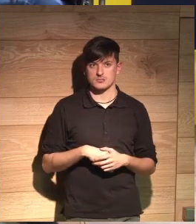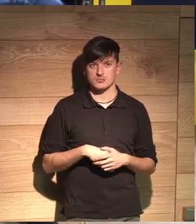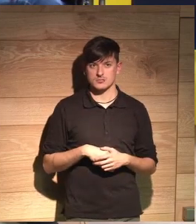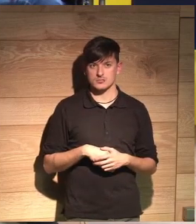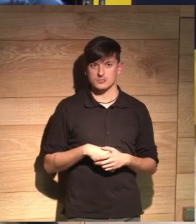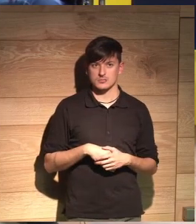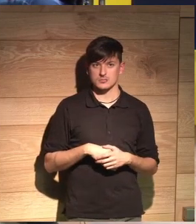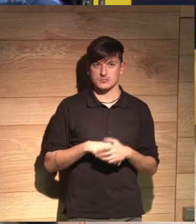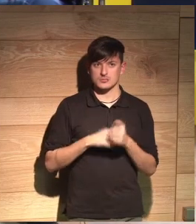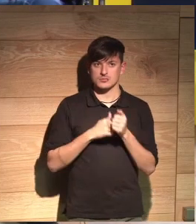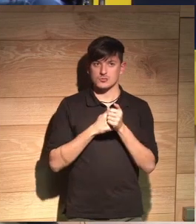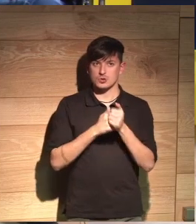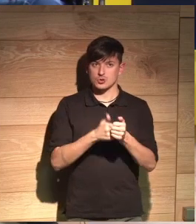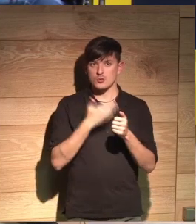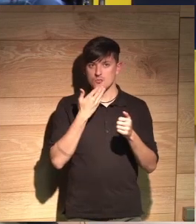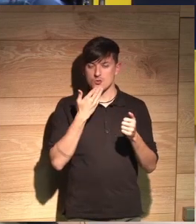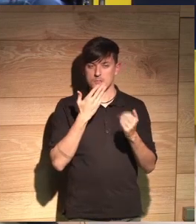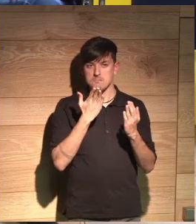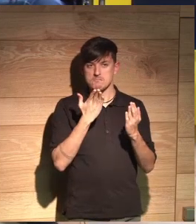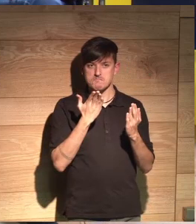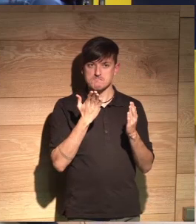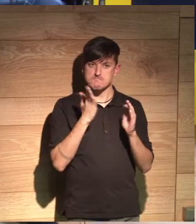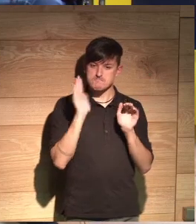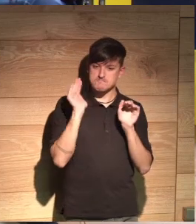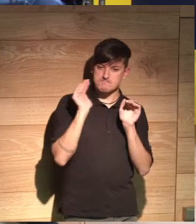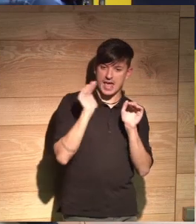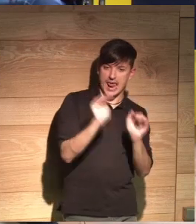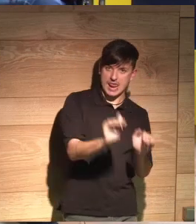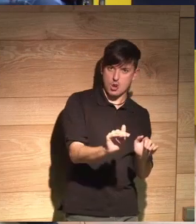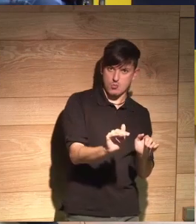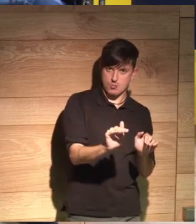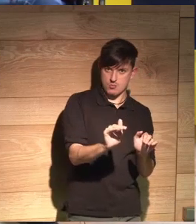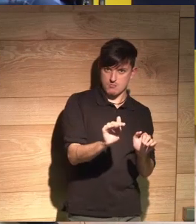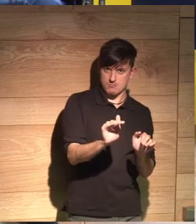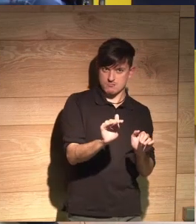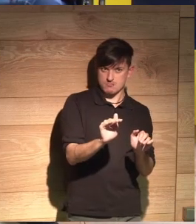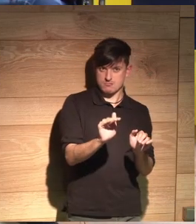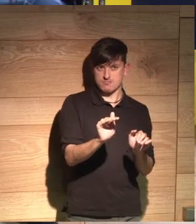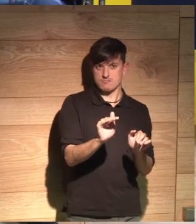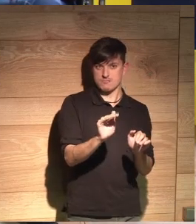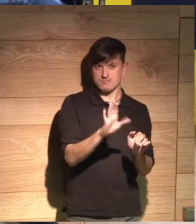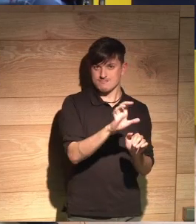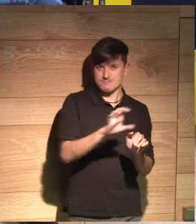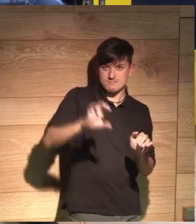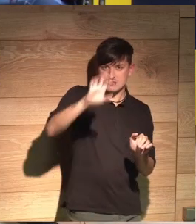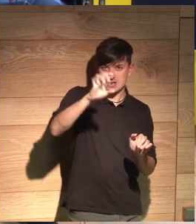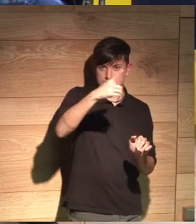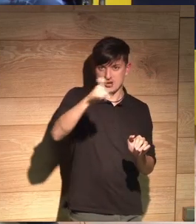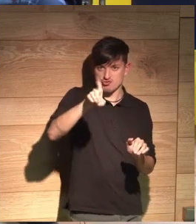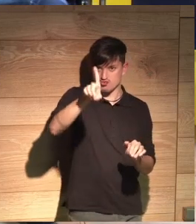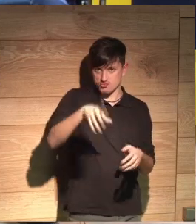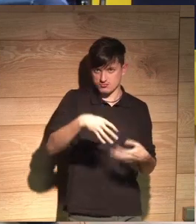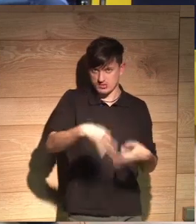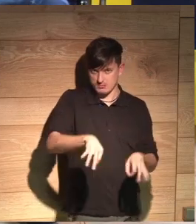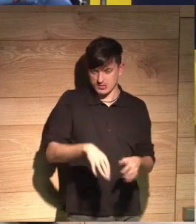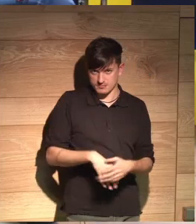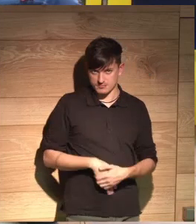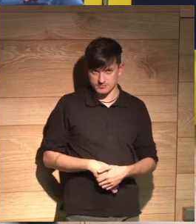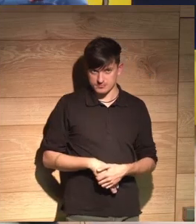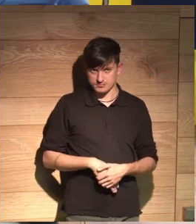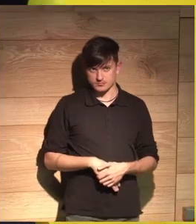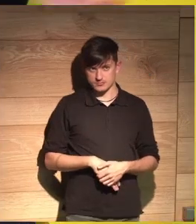siguen una power lo con ex exponente con nuestro comité se exponen -1 muy simple bueno